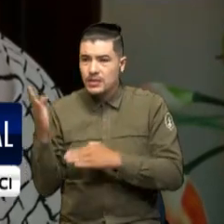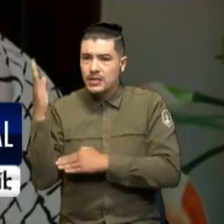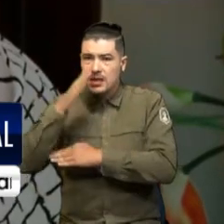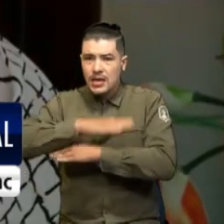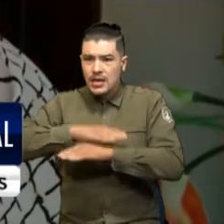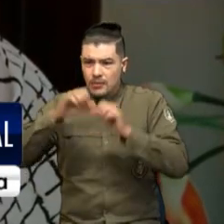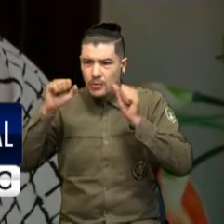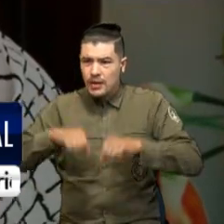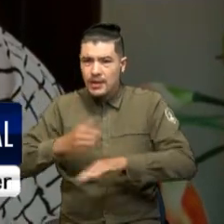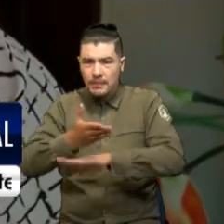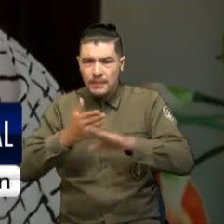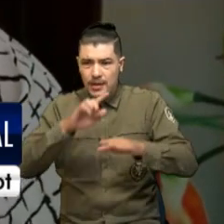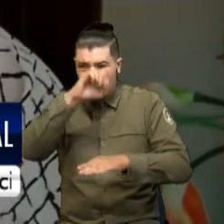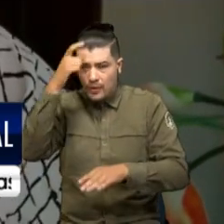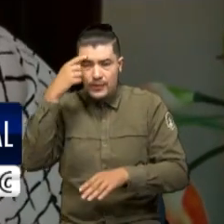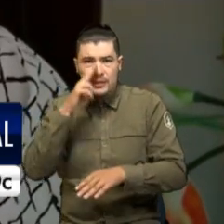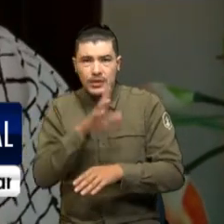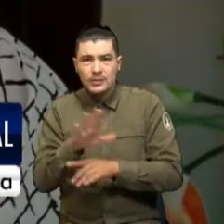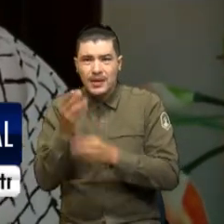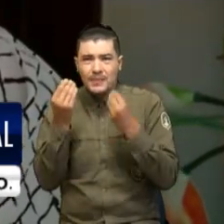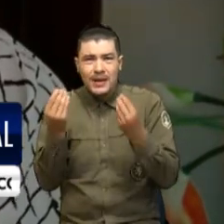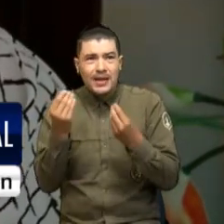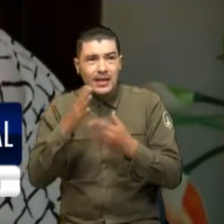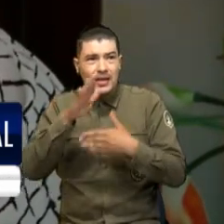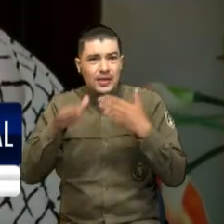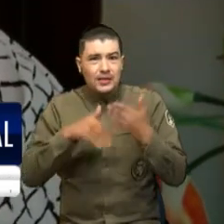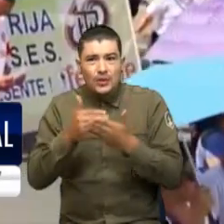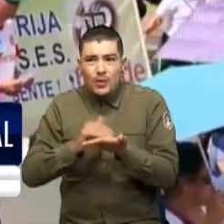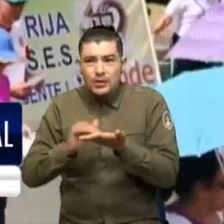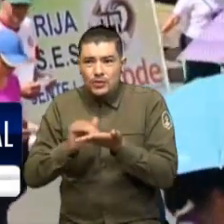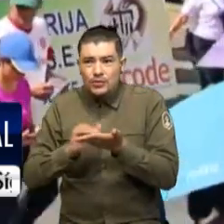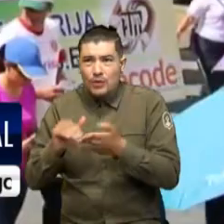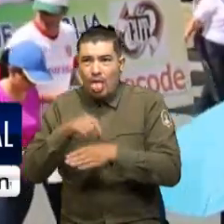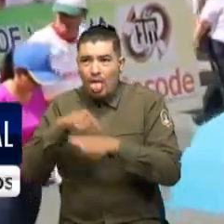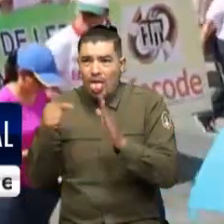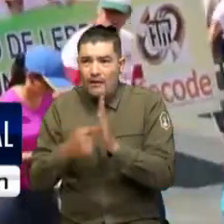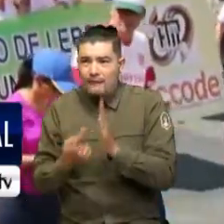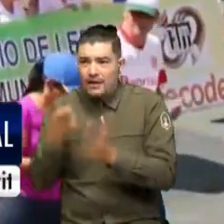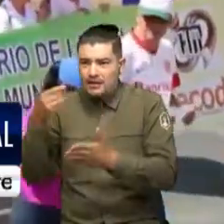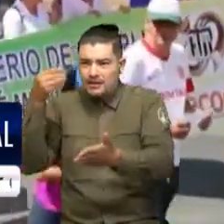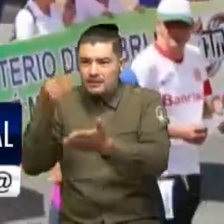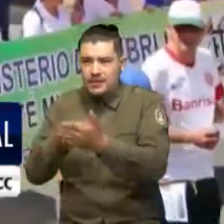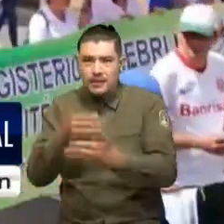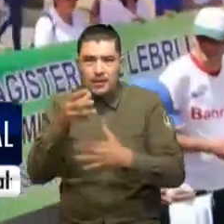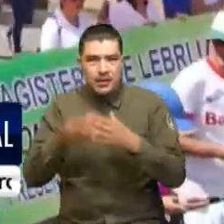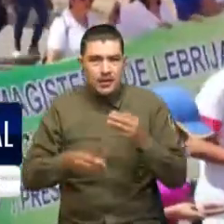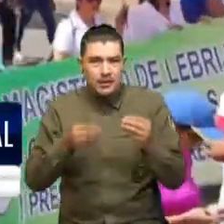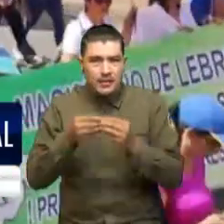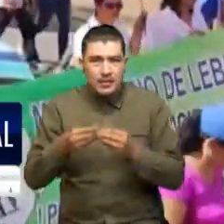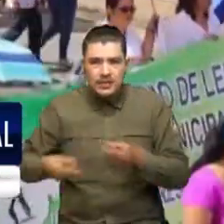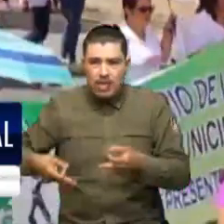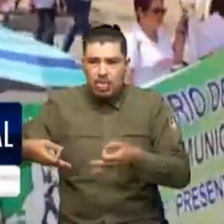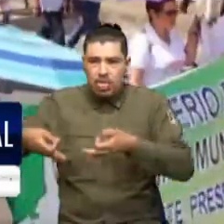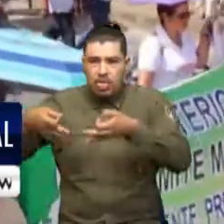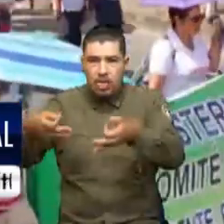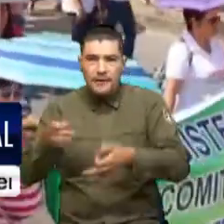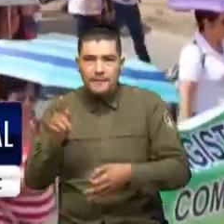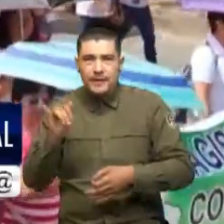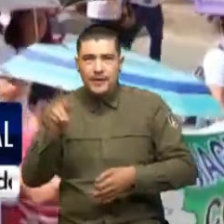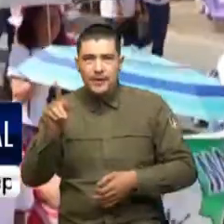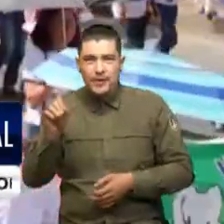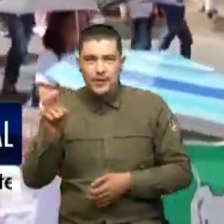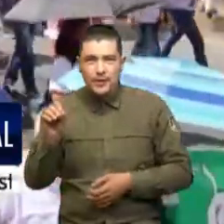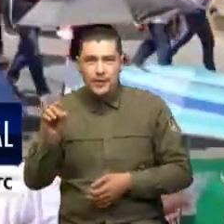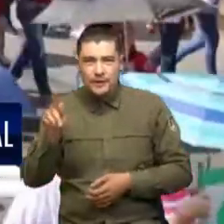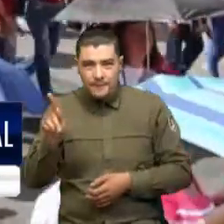las reclamaciones con el gobierno nacional para que todas estas deudas se hayan dejado acumular ante el incumplimiento por parte de la fiduprevisora y la falta de